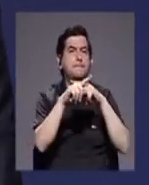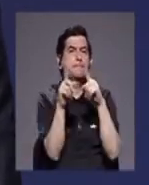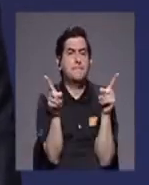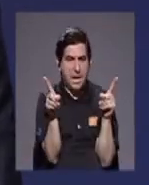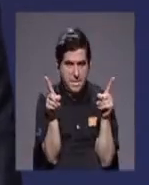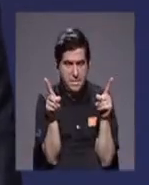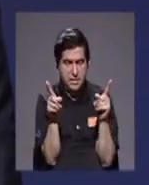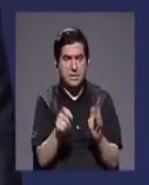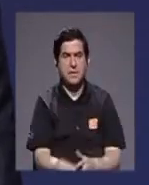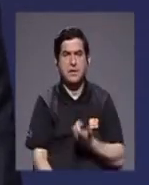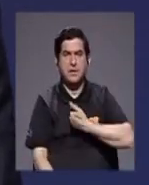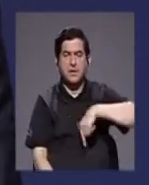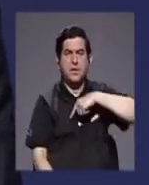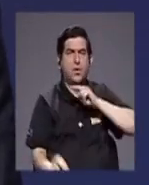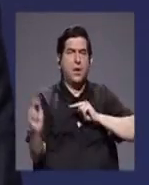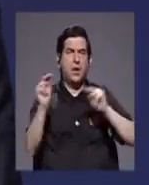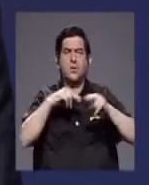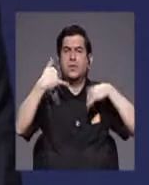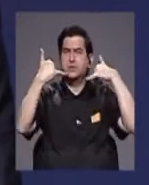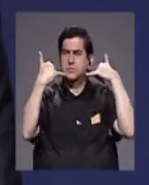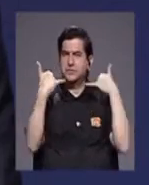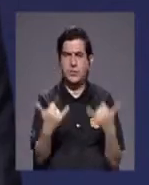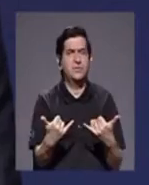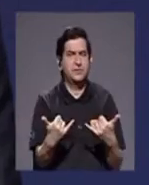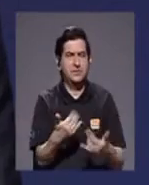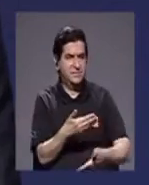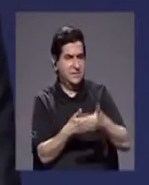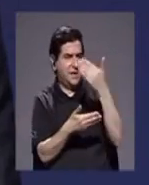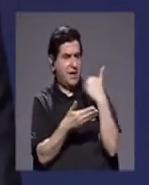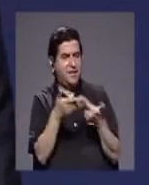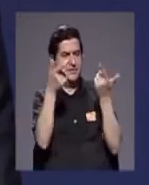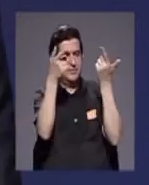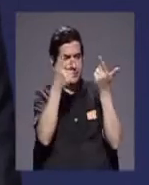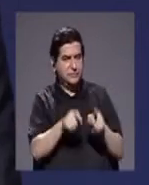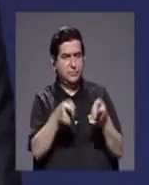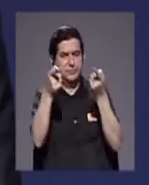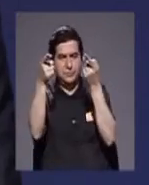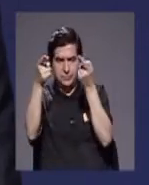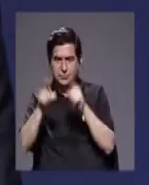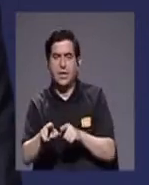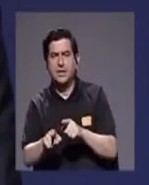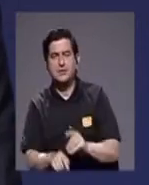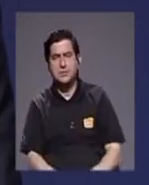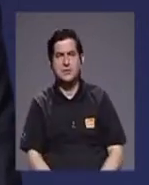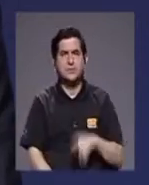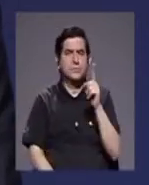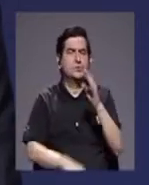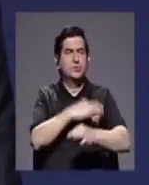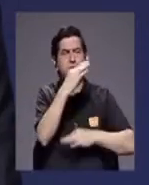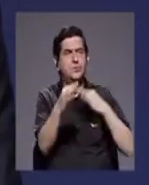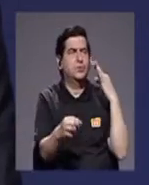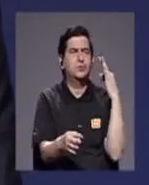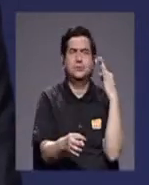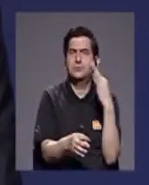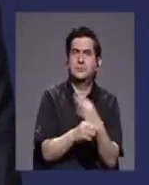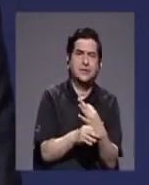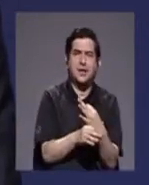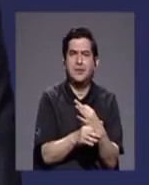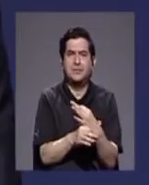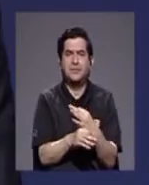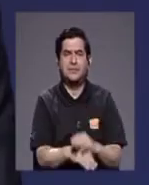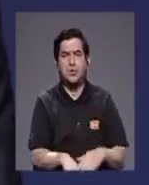en nuestro negocio, digamos, ya venían dándose con un cierto grado